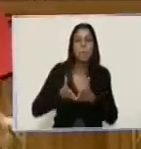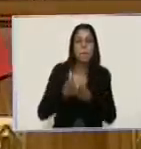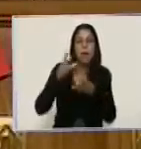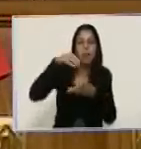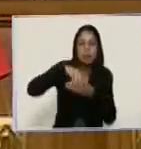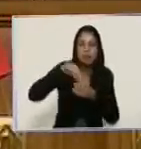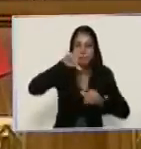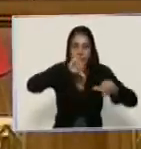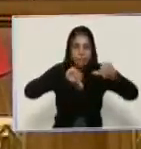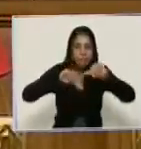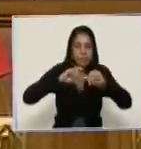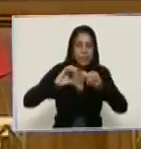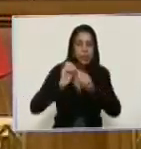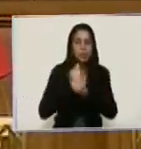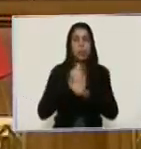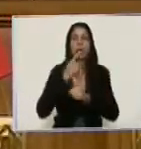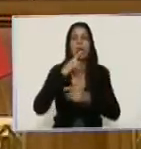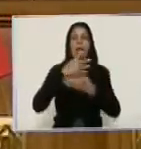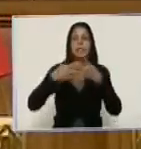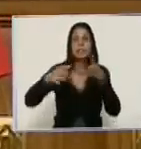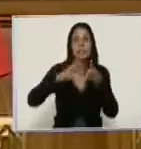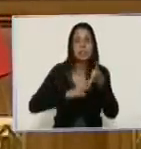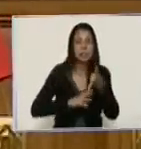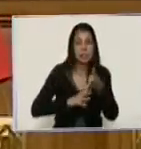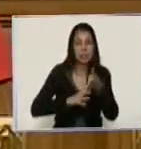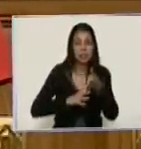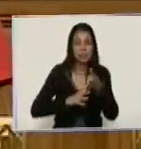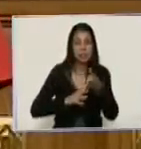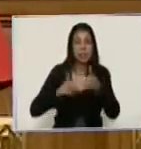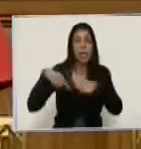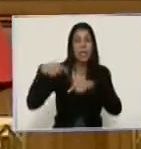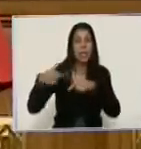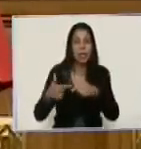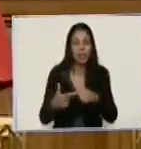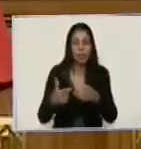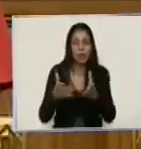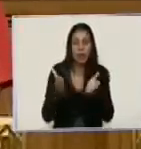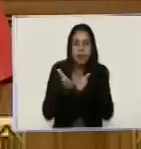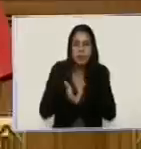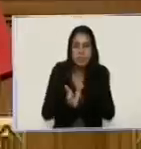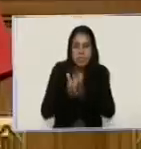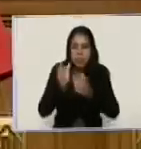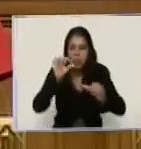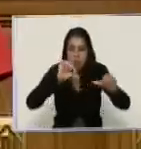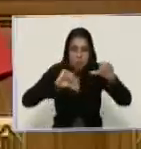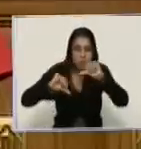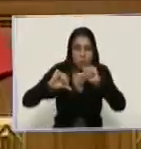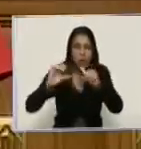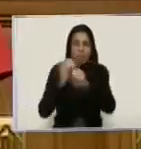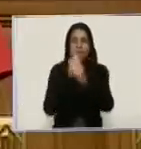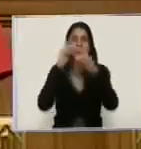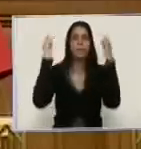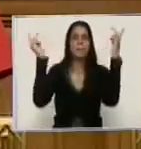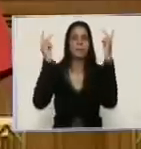la época, que era la británica. Y fue tal el éxito del experimento